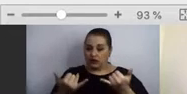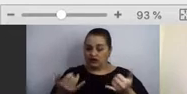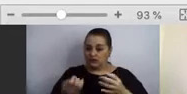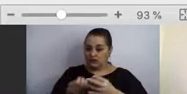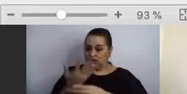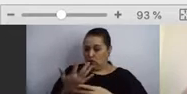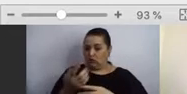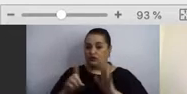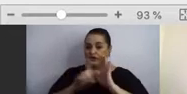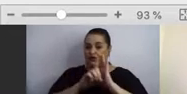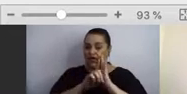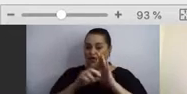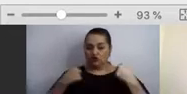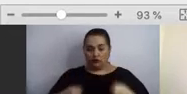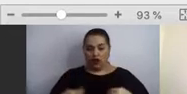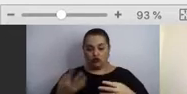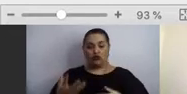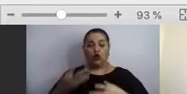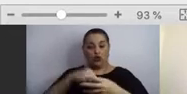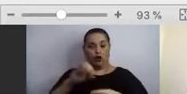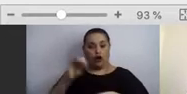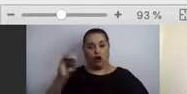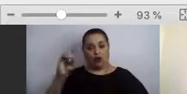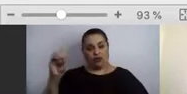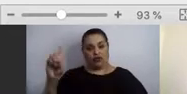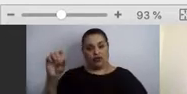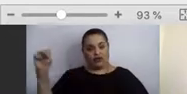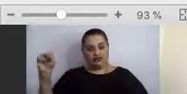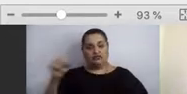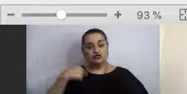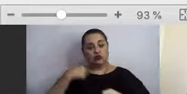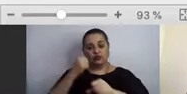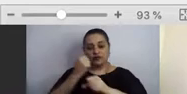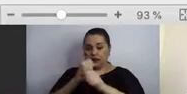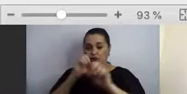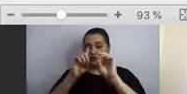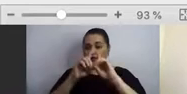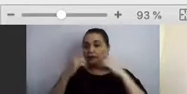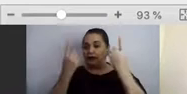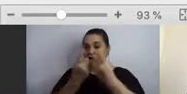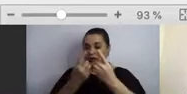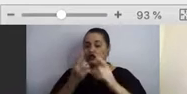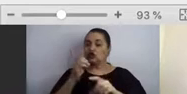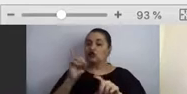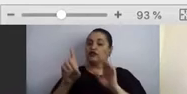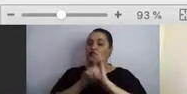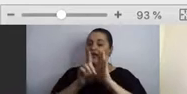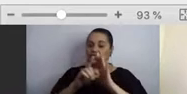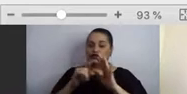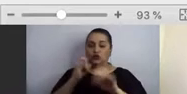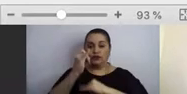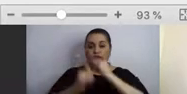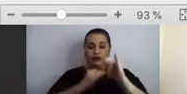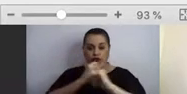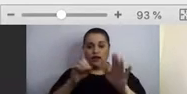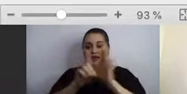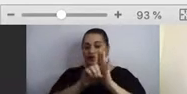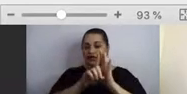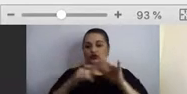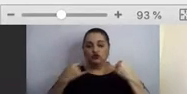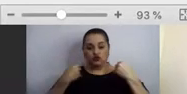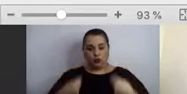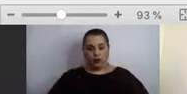incorporan los ODS, por lo menos de los que hemos trabajado en nuestro Departamento de Derecho Internacional y Derechos Humanos. Para las personas